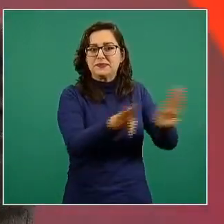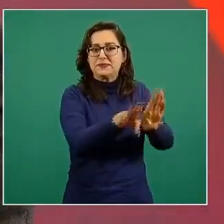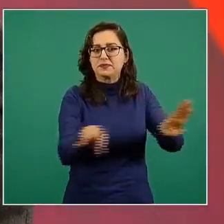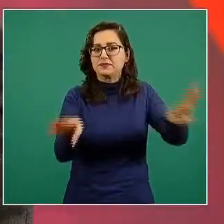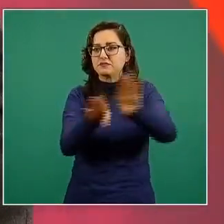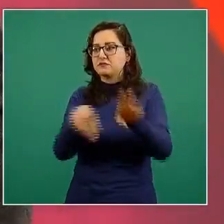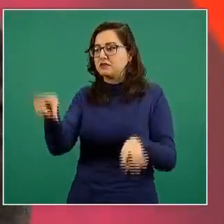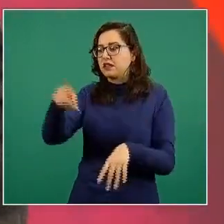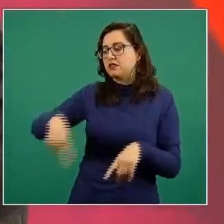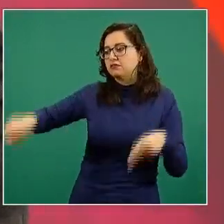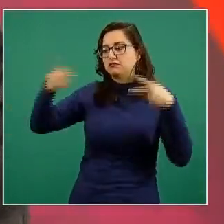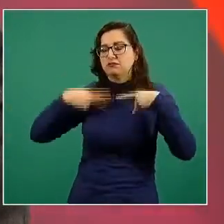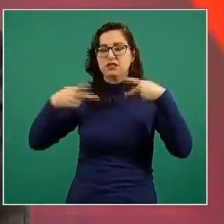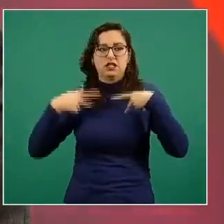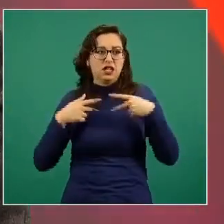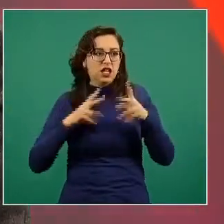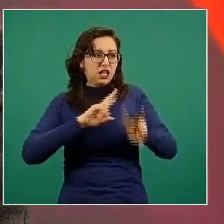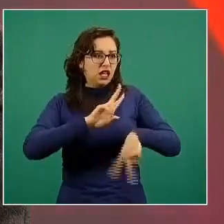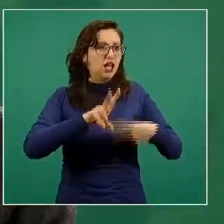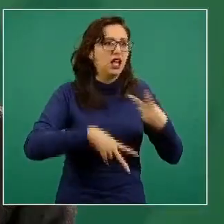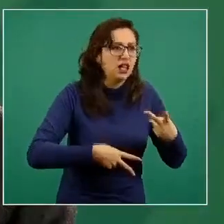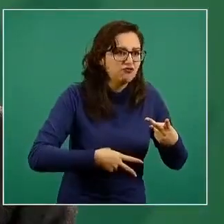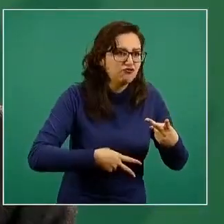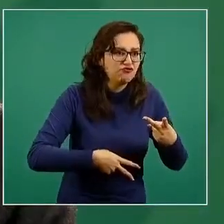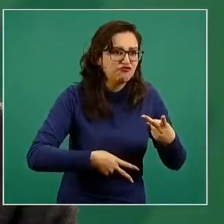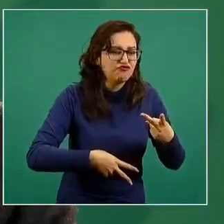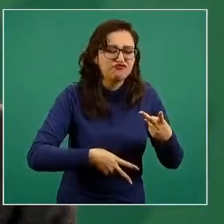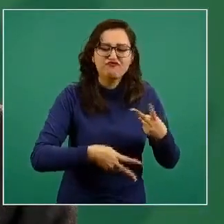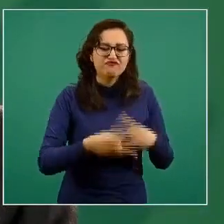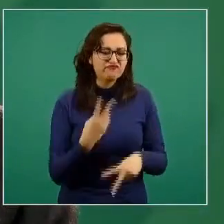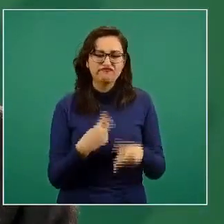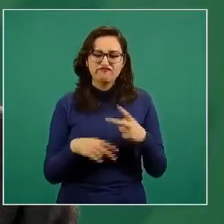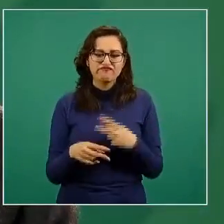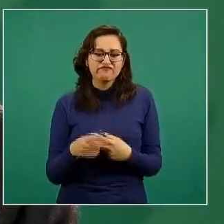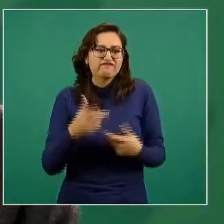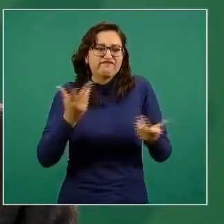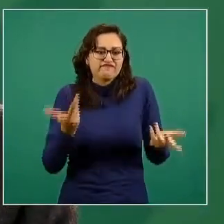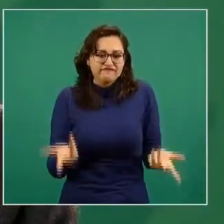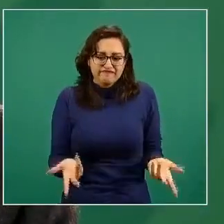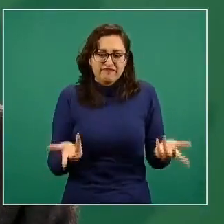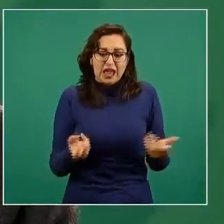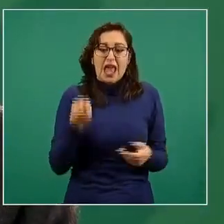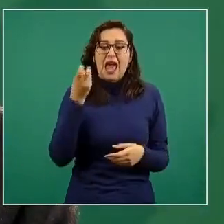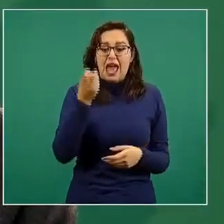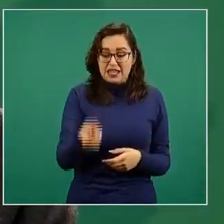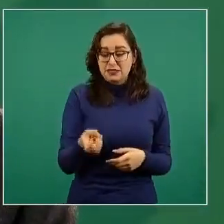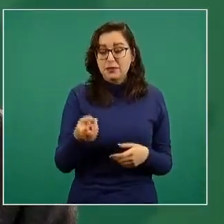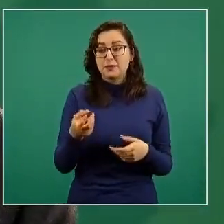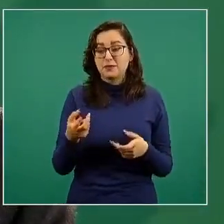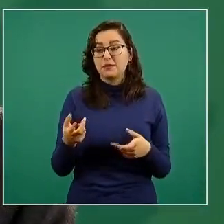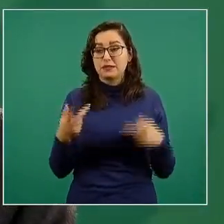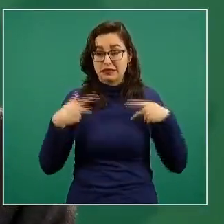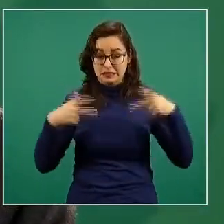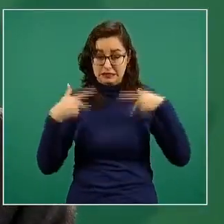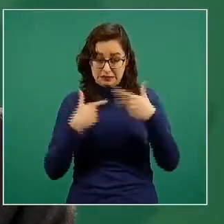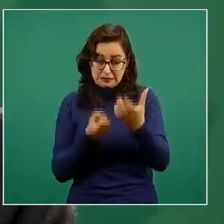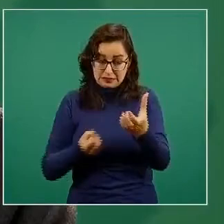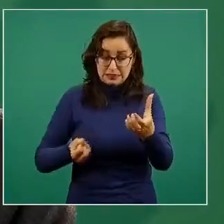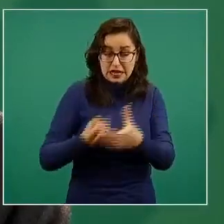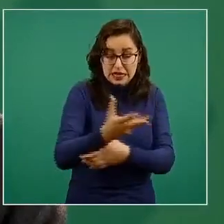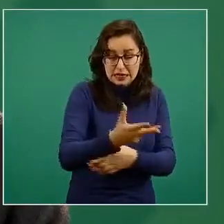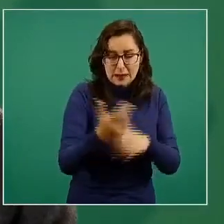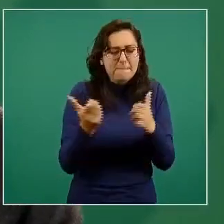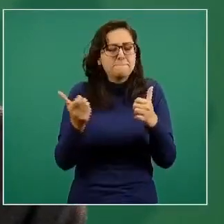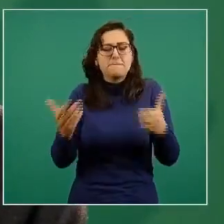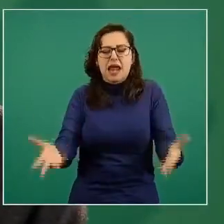las personas se congreguen en el espacio público. Y hay 3 razones fundamentales por las que las personas salen de casa y se